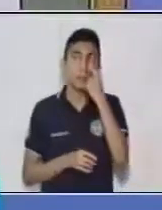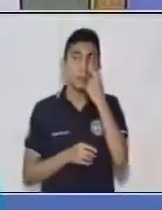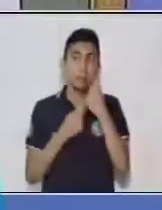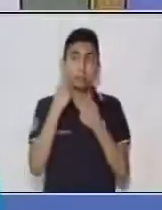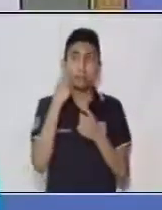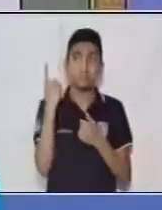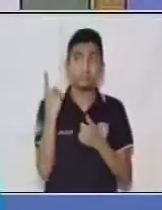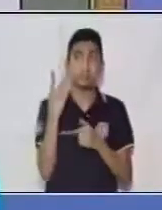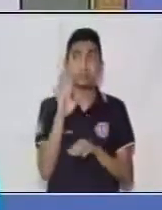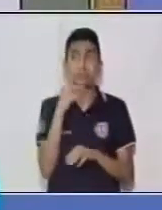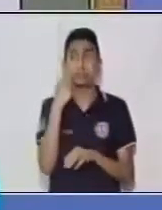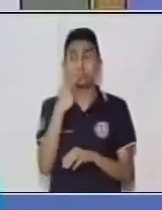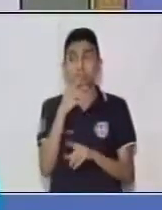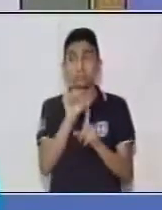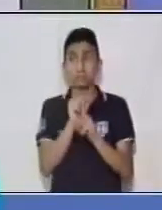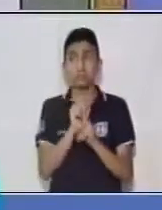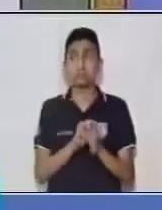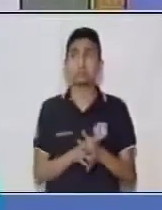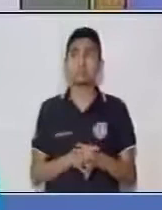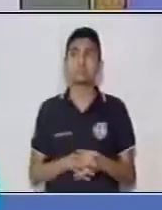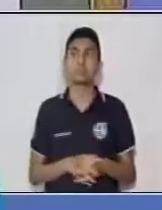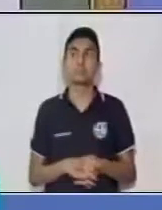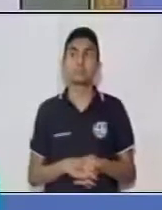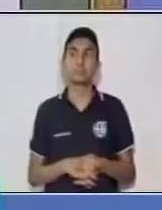y lo voy a hacer girar